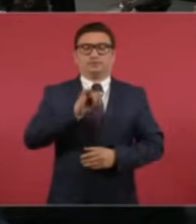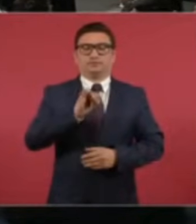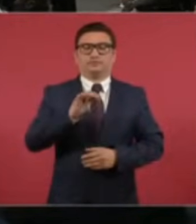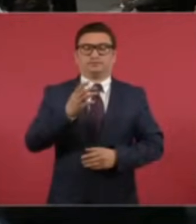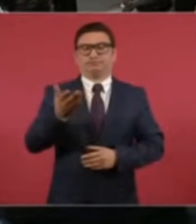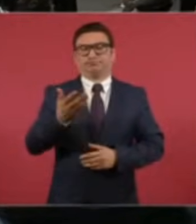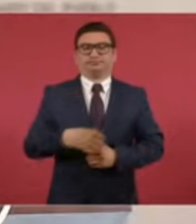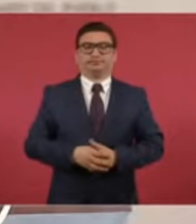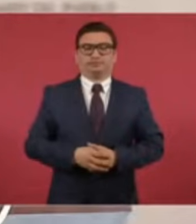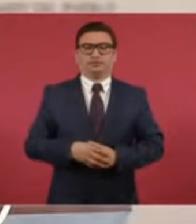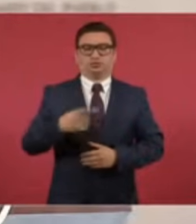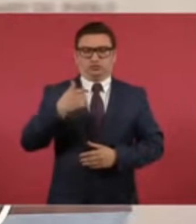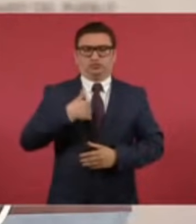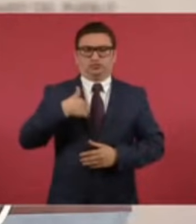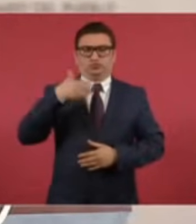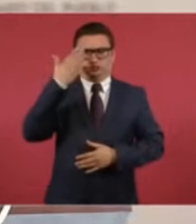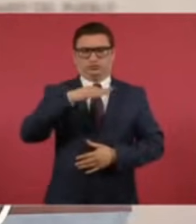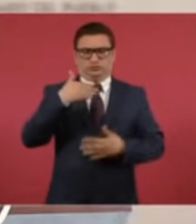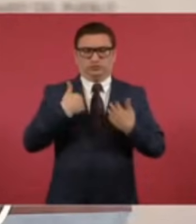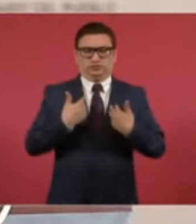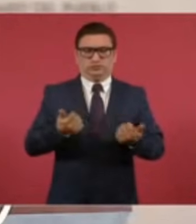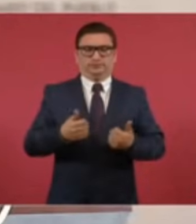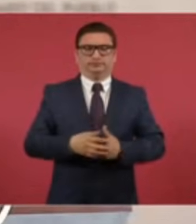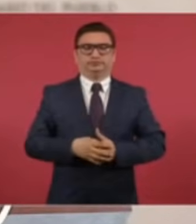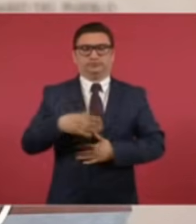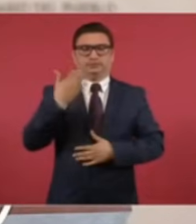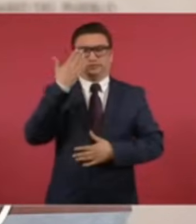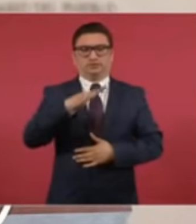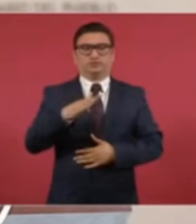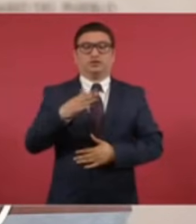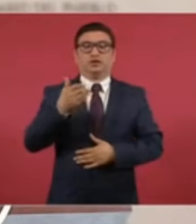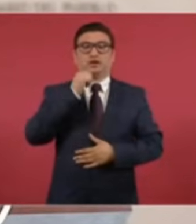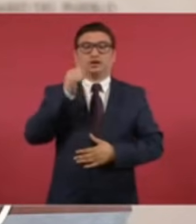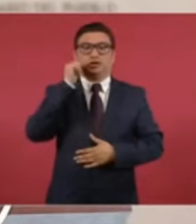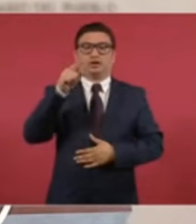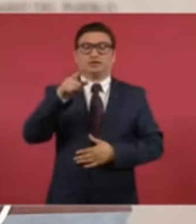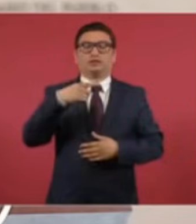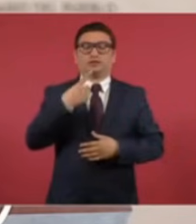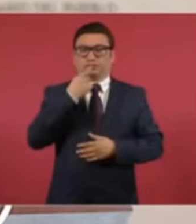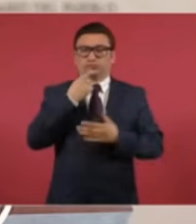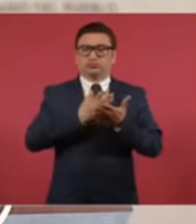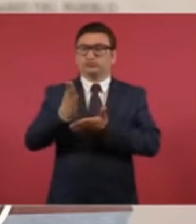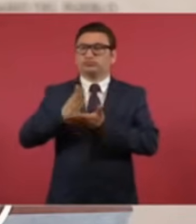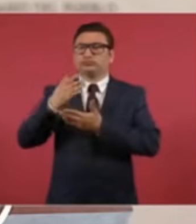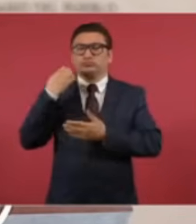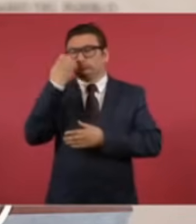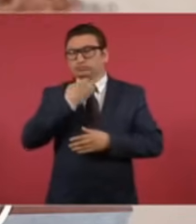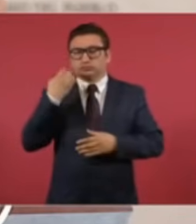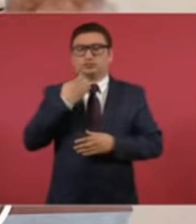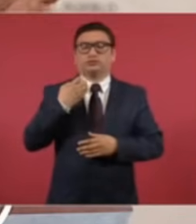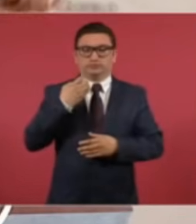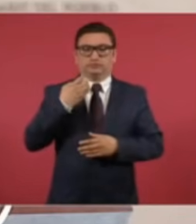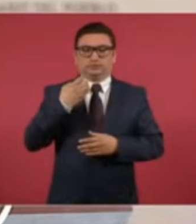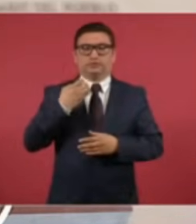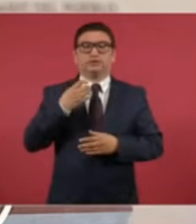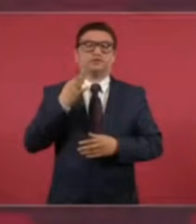estoy enterado. Ayer hubo un cateo que se llevó a cabo y está la Fiscalía del